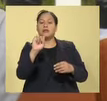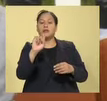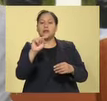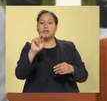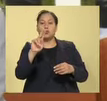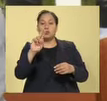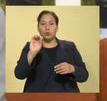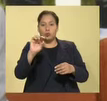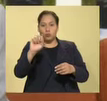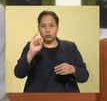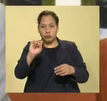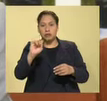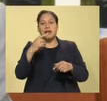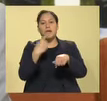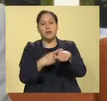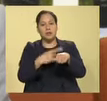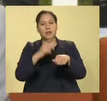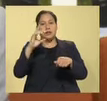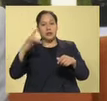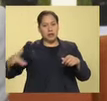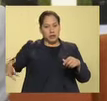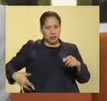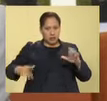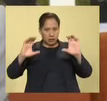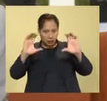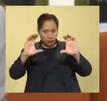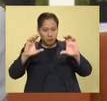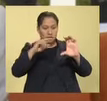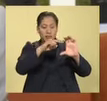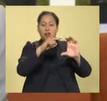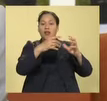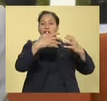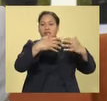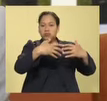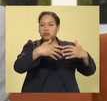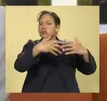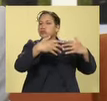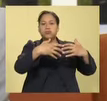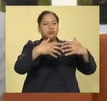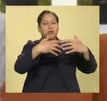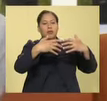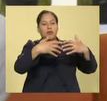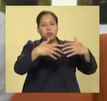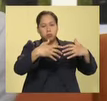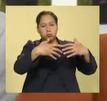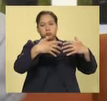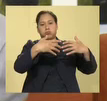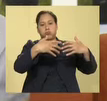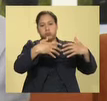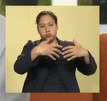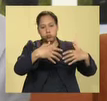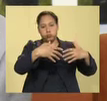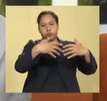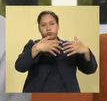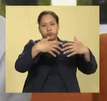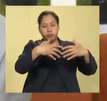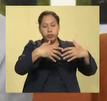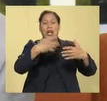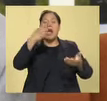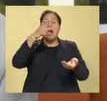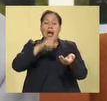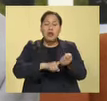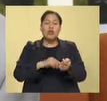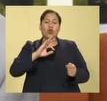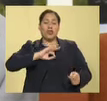enfermedad en donde no funciona de forma adecuada los riñones. O sea, no saca el ácido, las